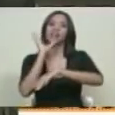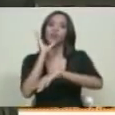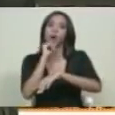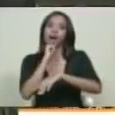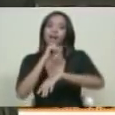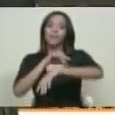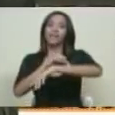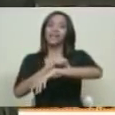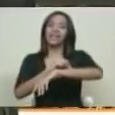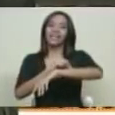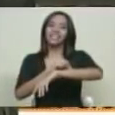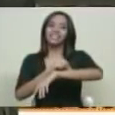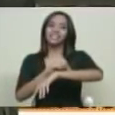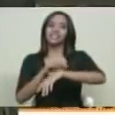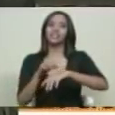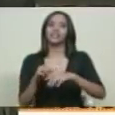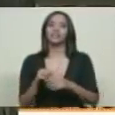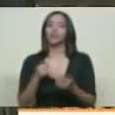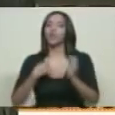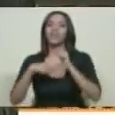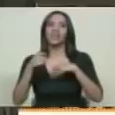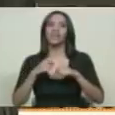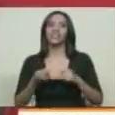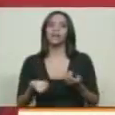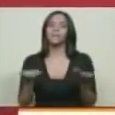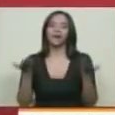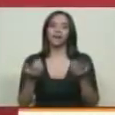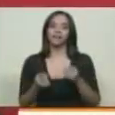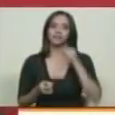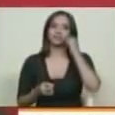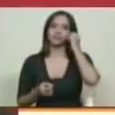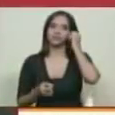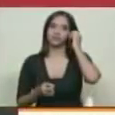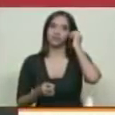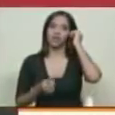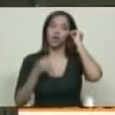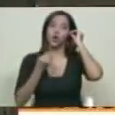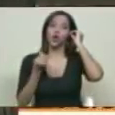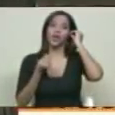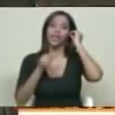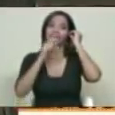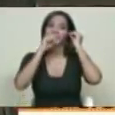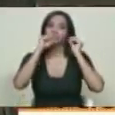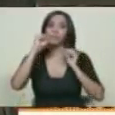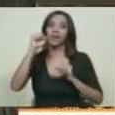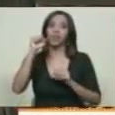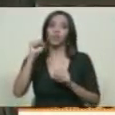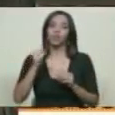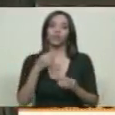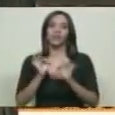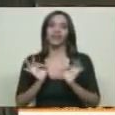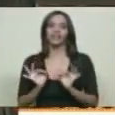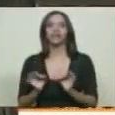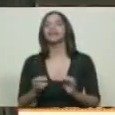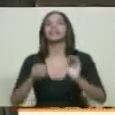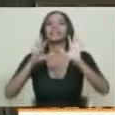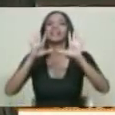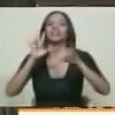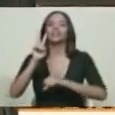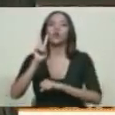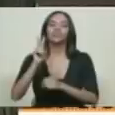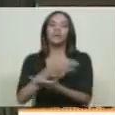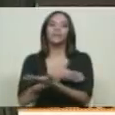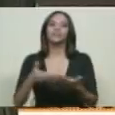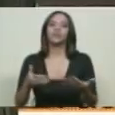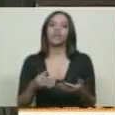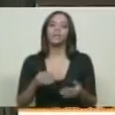las carnicerías no van a vender usted más sabe, carne. Con lo que hizo Maduro no hay nada. La estaban vendiendo eso en 12 es. Millones, pero ellos la quieren vender en 27